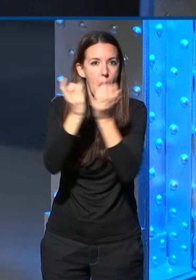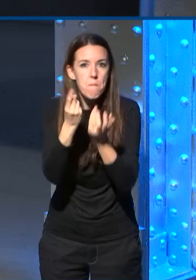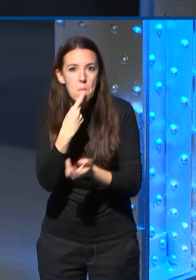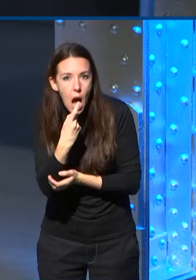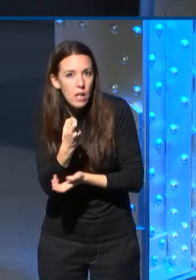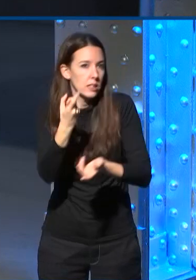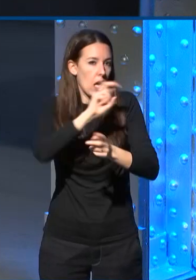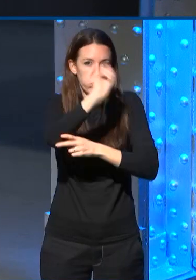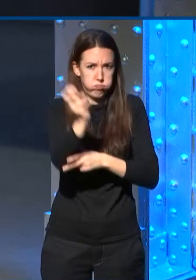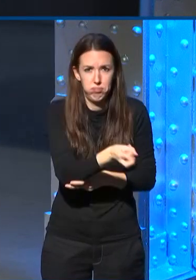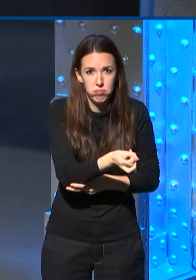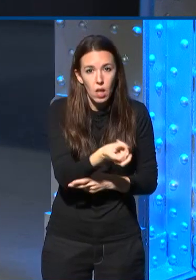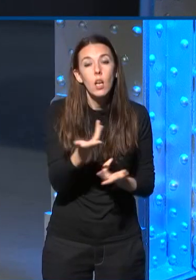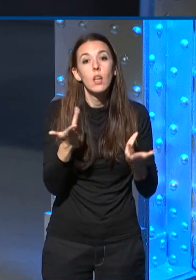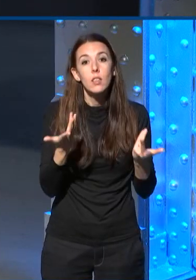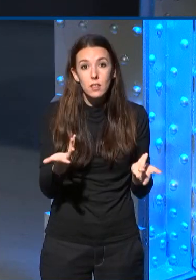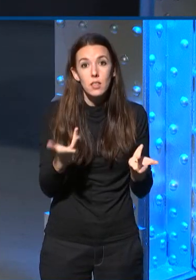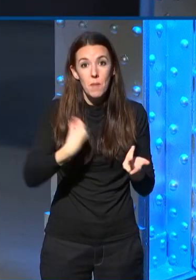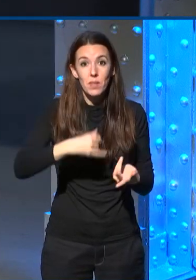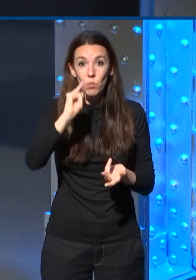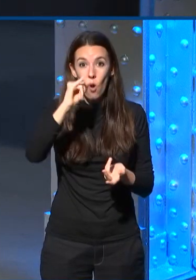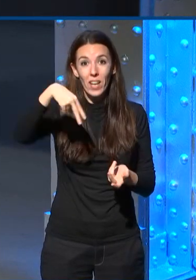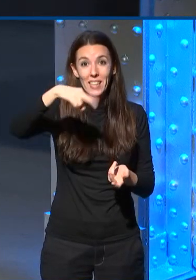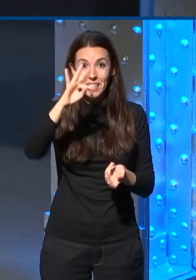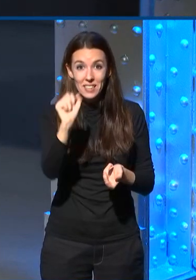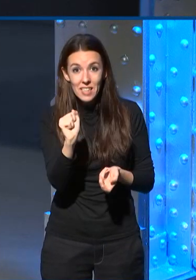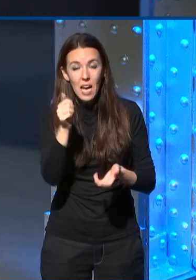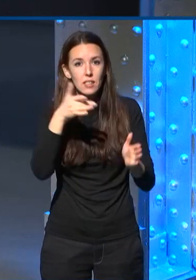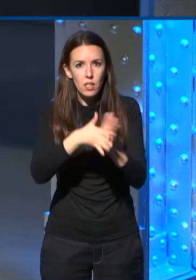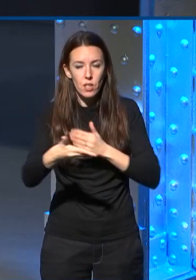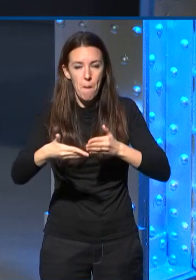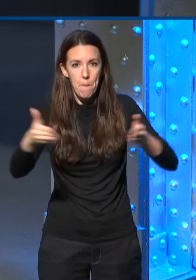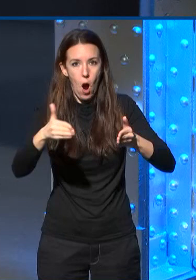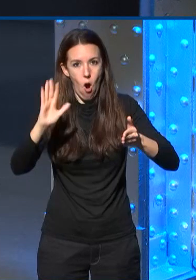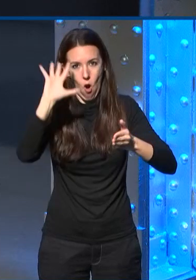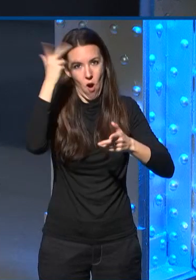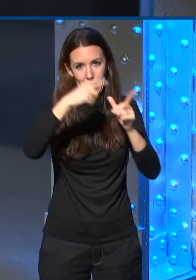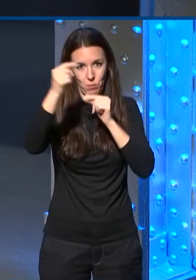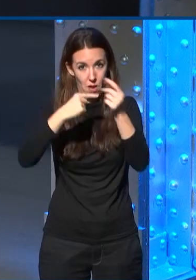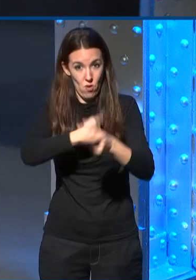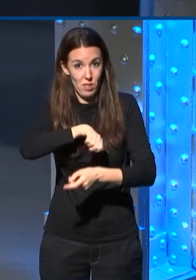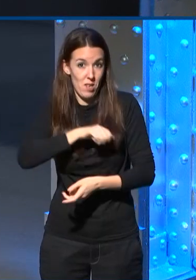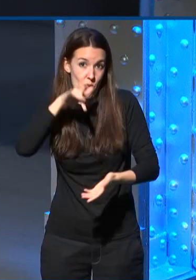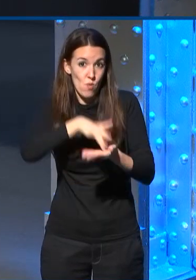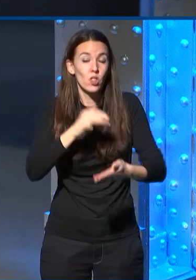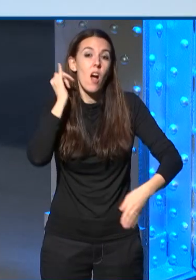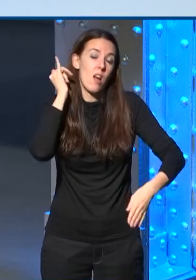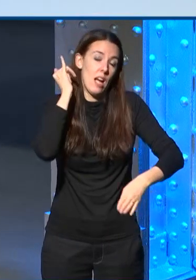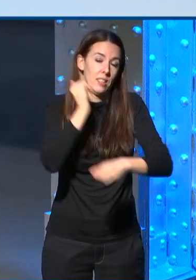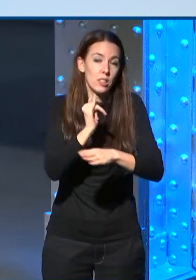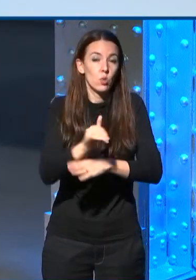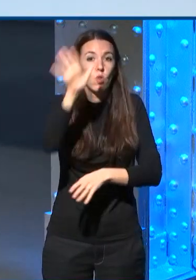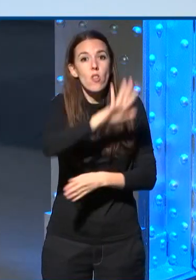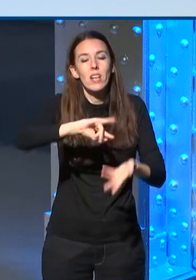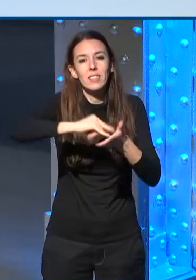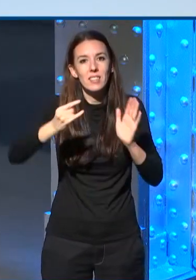las Voyager. Pues bien, el INTA es cuando empezó el espacio en España, porque éramos el Instituto Nacional de Técnica Aeroespacial. Es